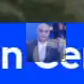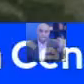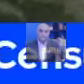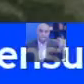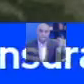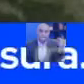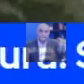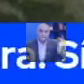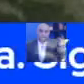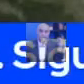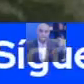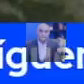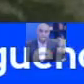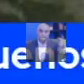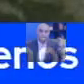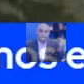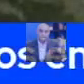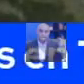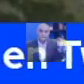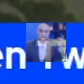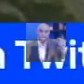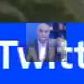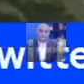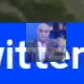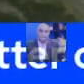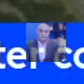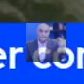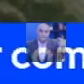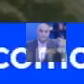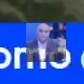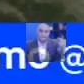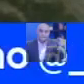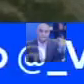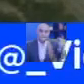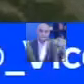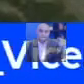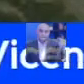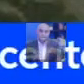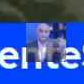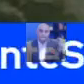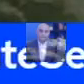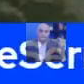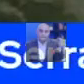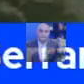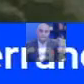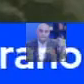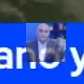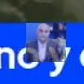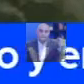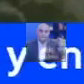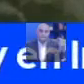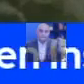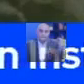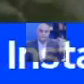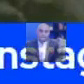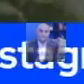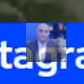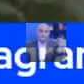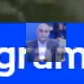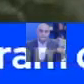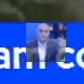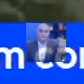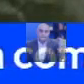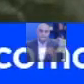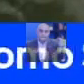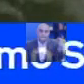Relaciones Exteriores y el Departamento de Seguridad Nacional de Estados Unidos se reunieron hoy para abordar temas de migración y la ruta